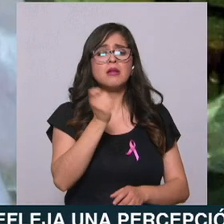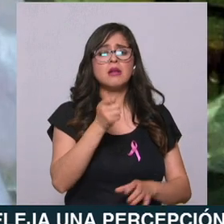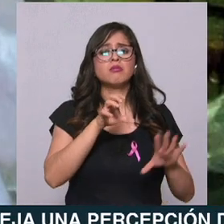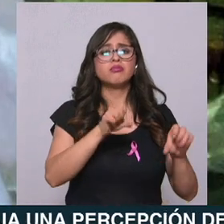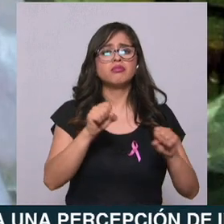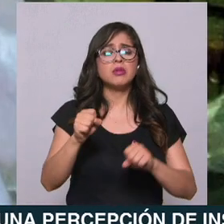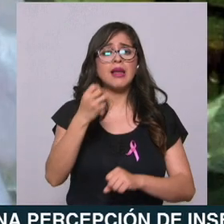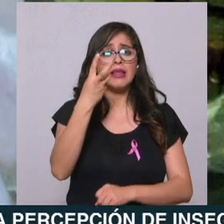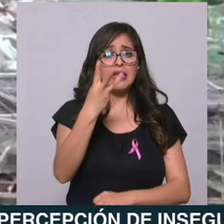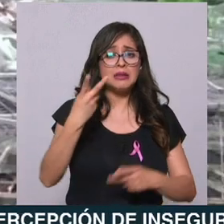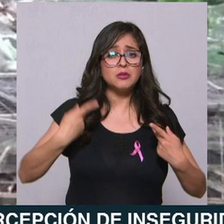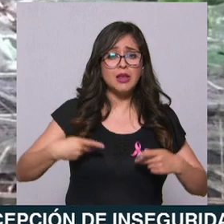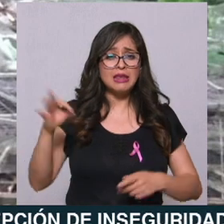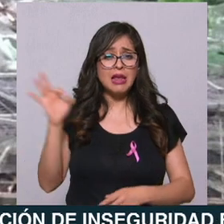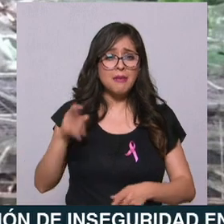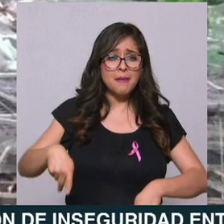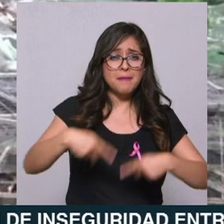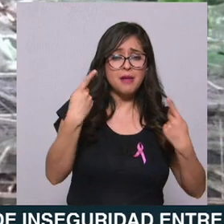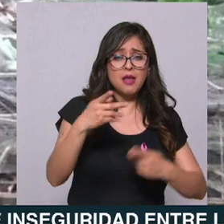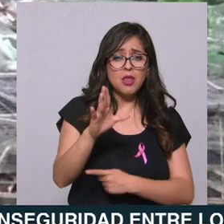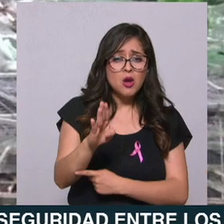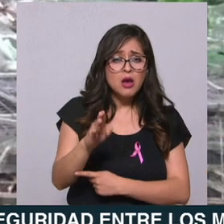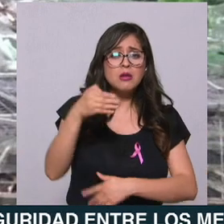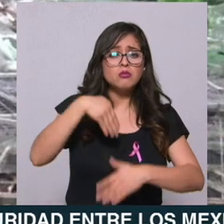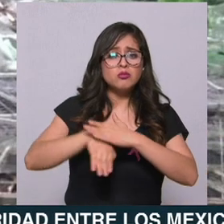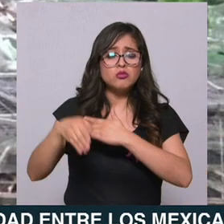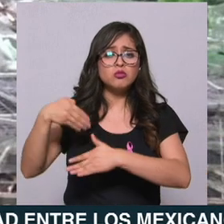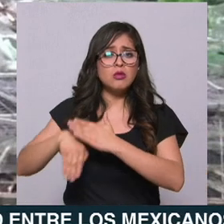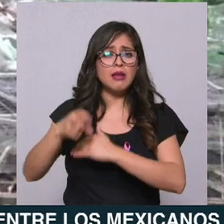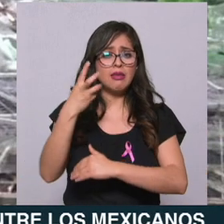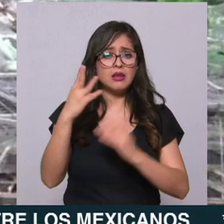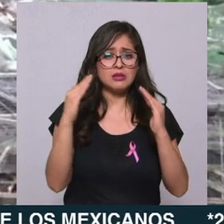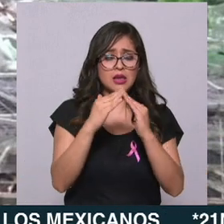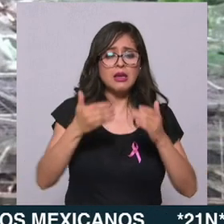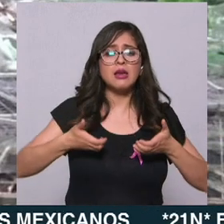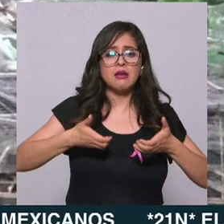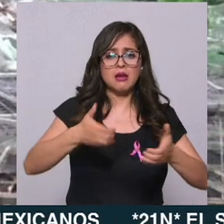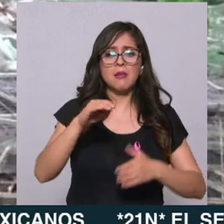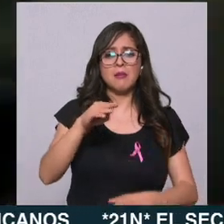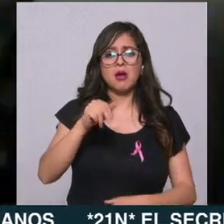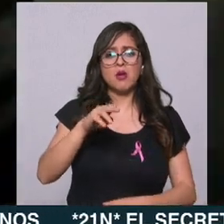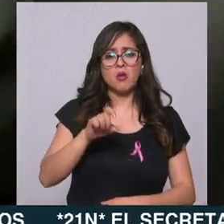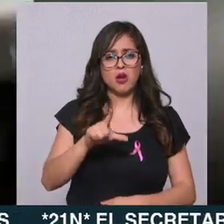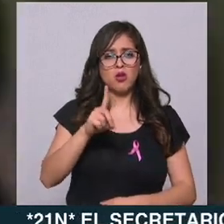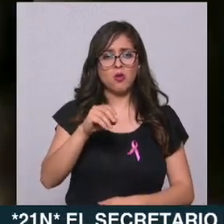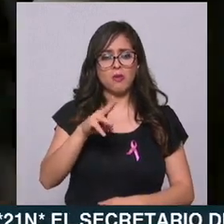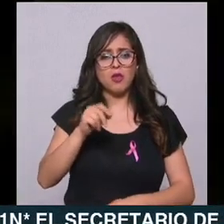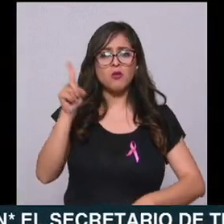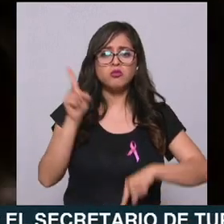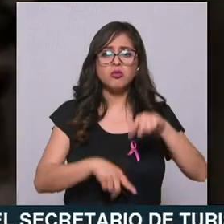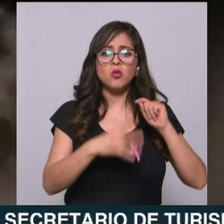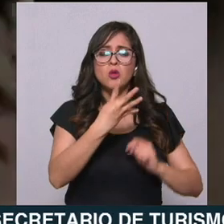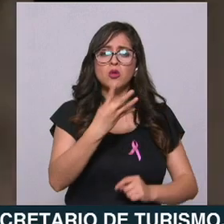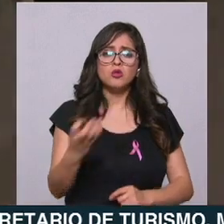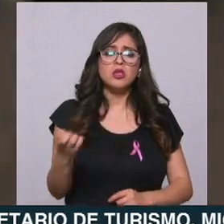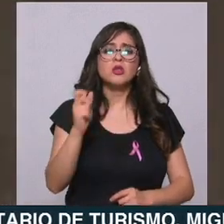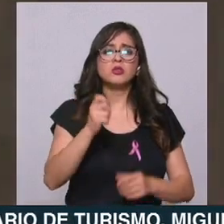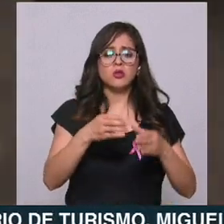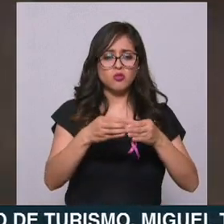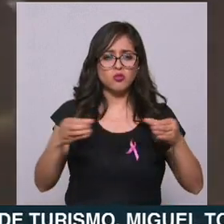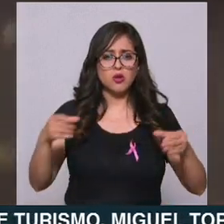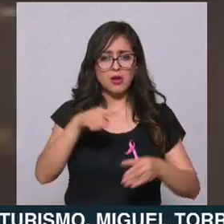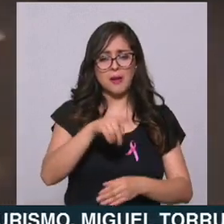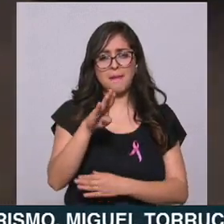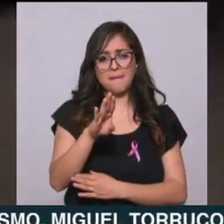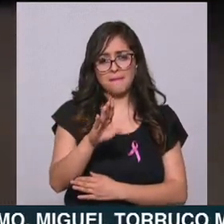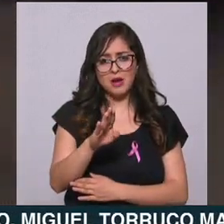a 3 presuntos narcomenudistas tras catear 3 domicilios en la calle Manuel Doblado. Además, se decomisaron casi 400 paquetes de